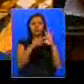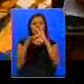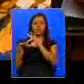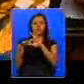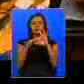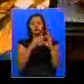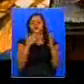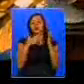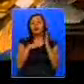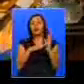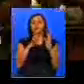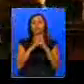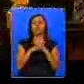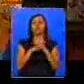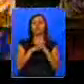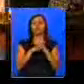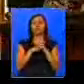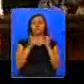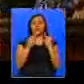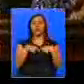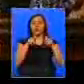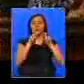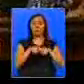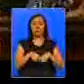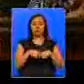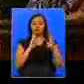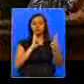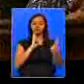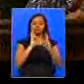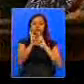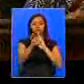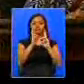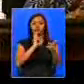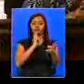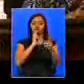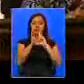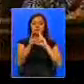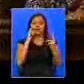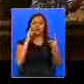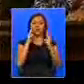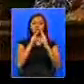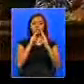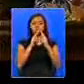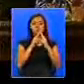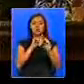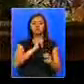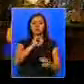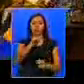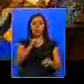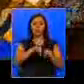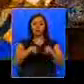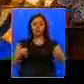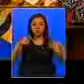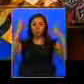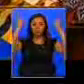ejemplo. Uno de ellos fue el convenio de reciprocidad de reconocimiento mutuo de títulos y grados académicos en educación